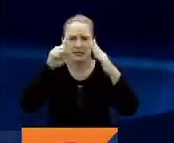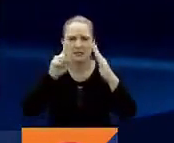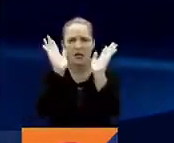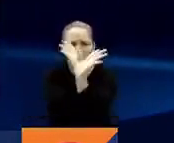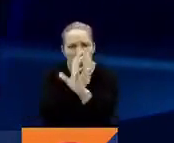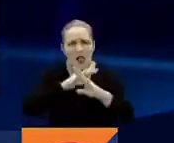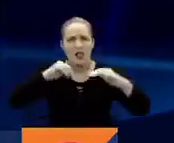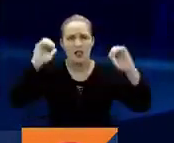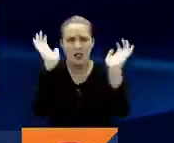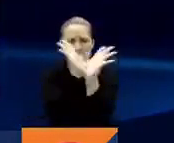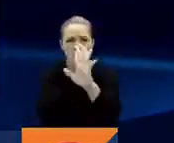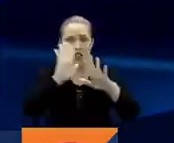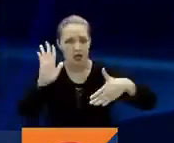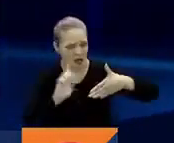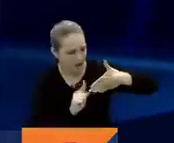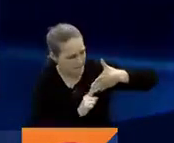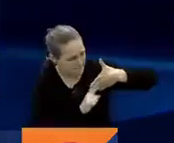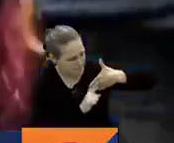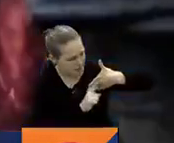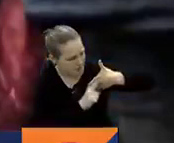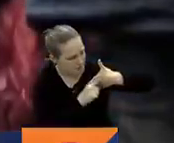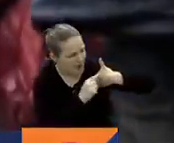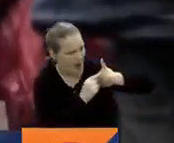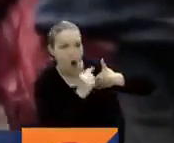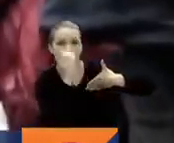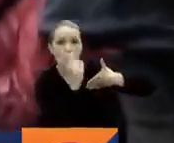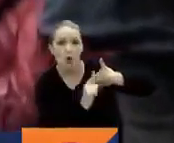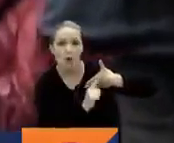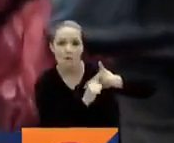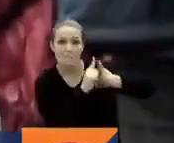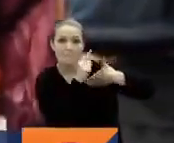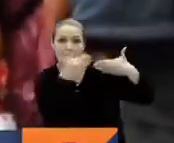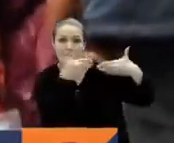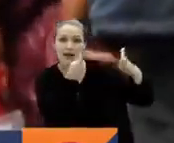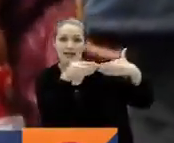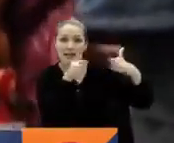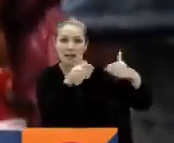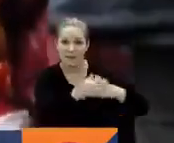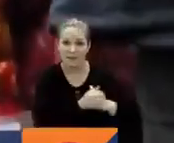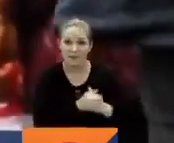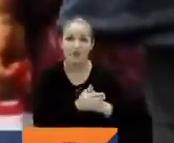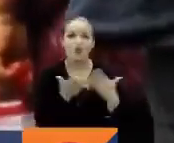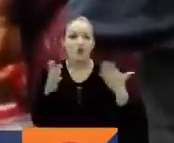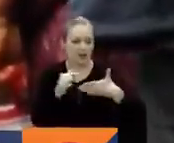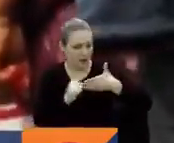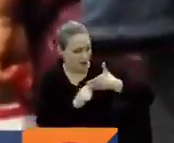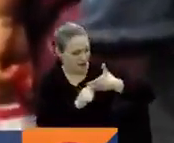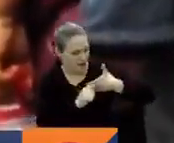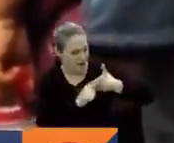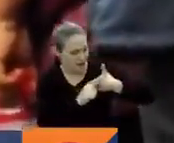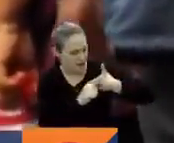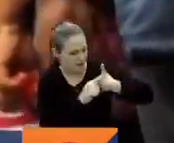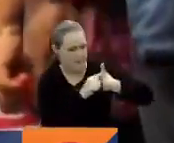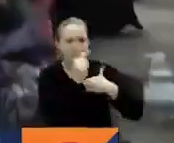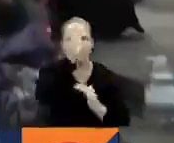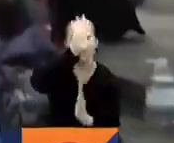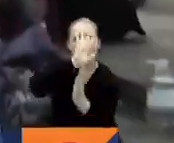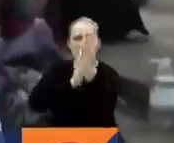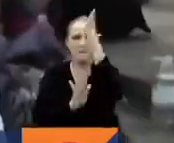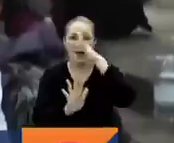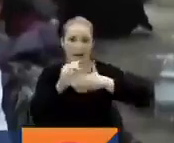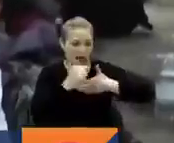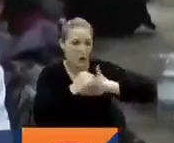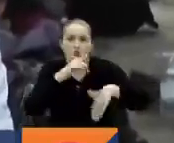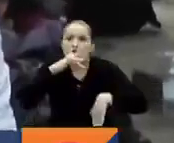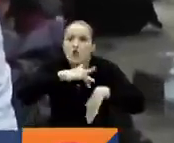en espacio colombiano, sino ya en espacio panameño. El tramo entre Capurganá, corregimiento de Acandí, hacia el Tapón del Darién, única opción para llegar a